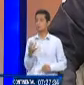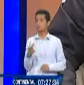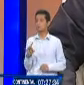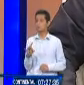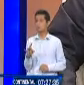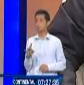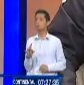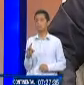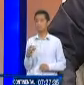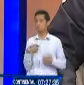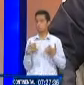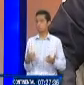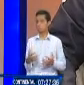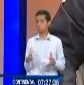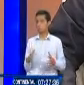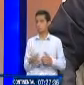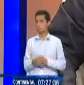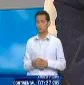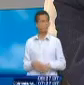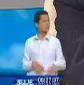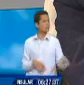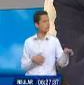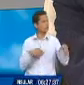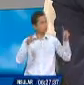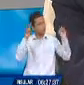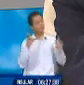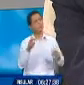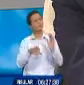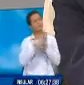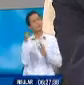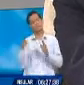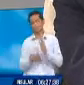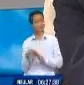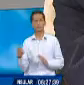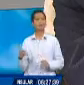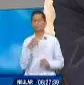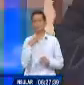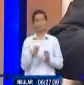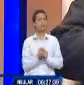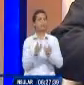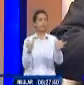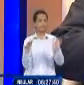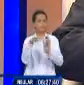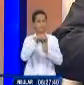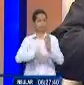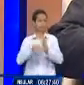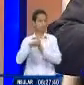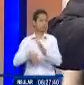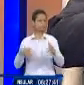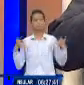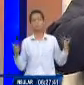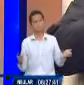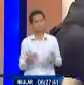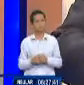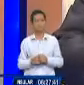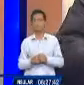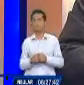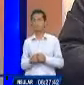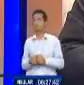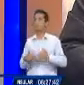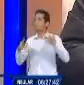durante la feria refiero al tema petrolero me refiero también los precios generales de la baja justamente eso iba entonces él al